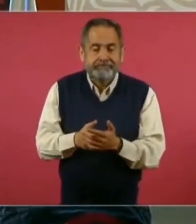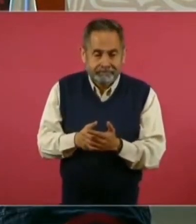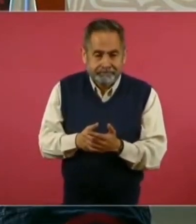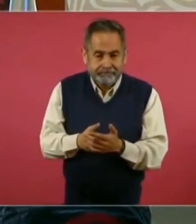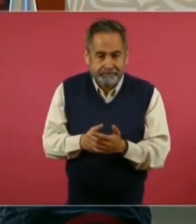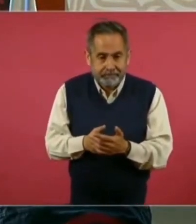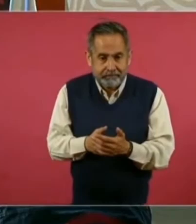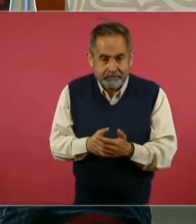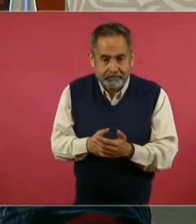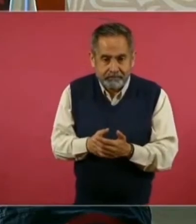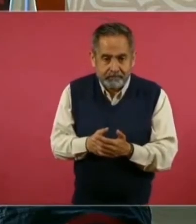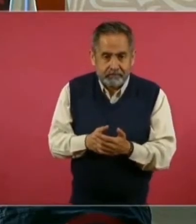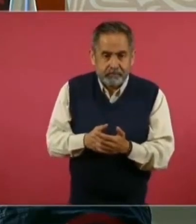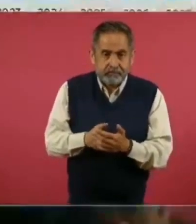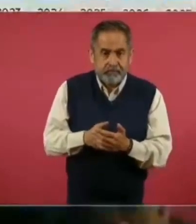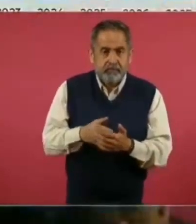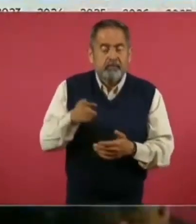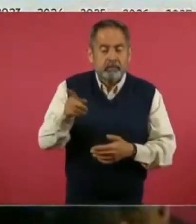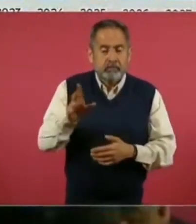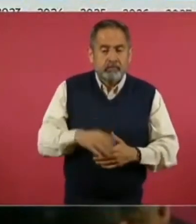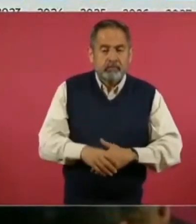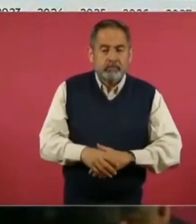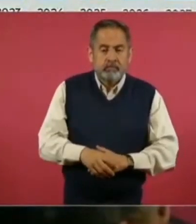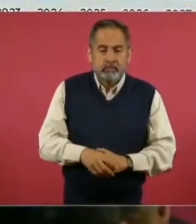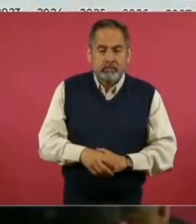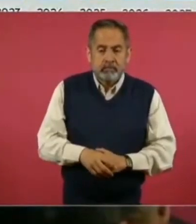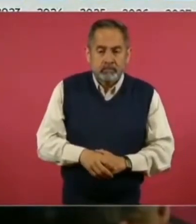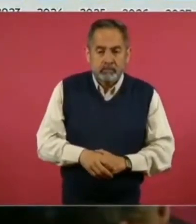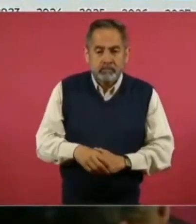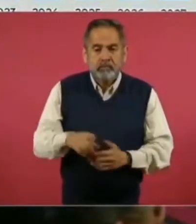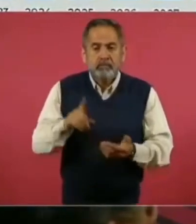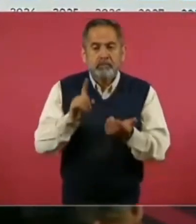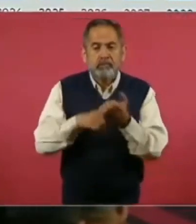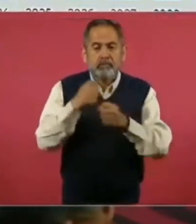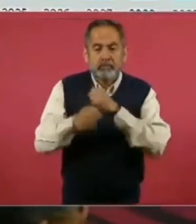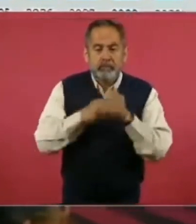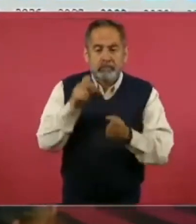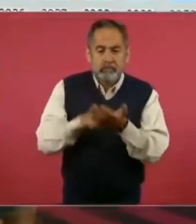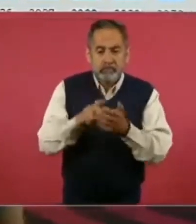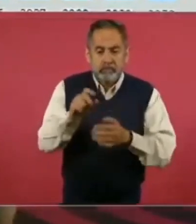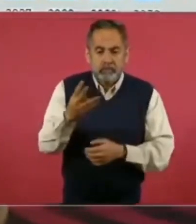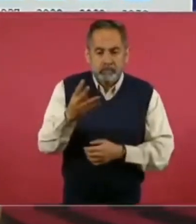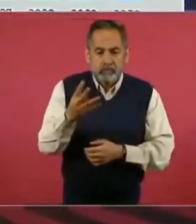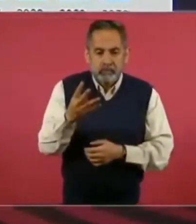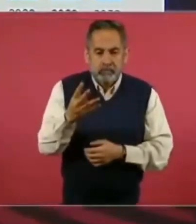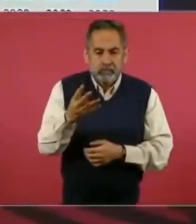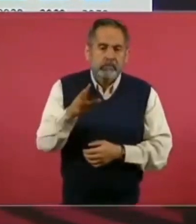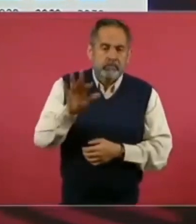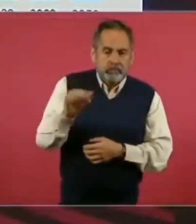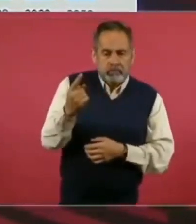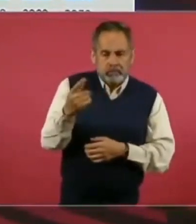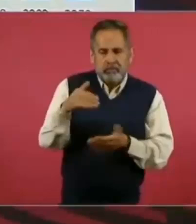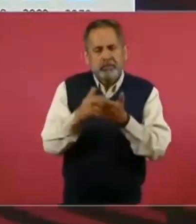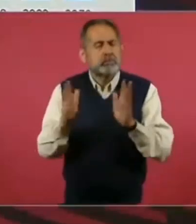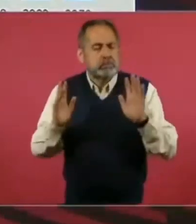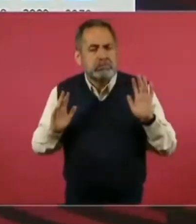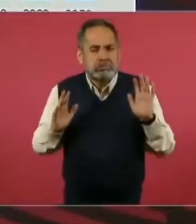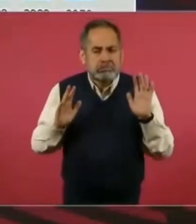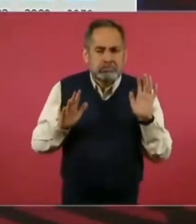166000 Ah sí sí pero el 24 sí no me 41000